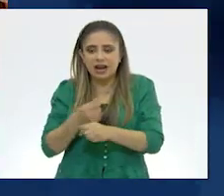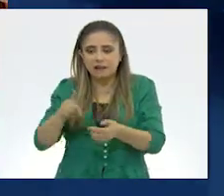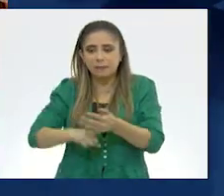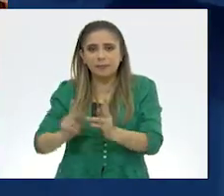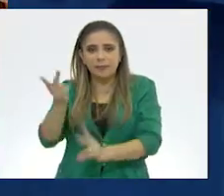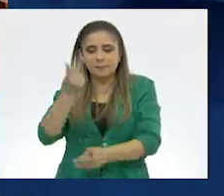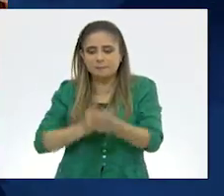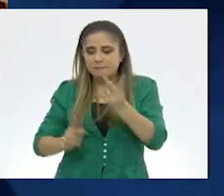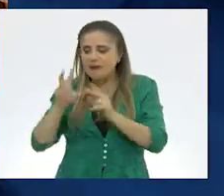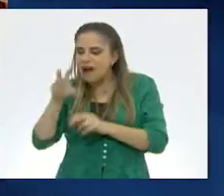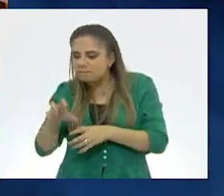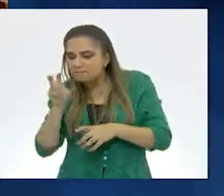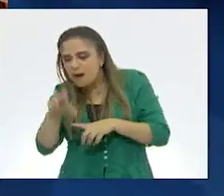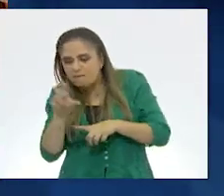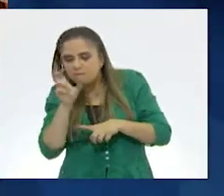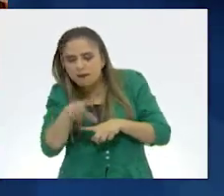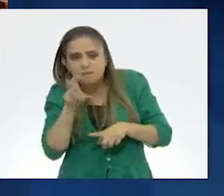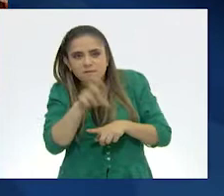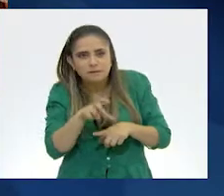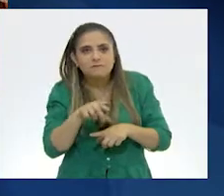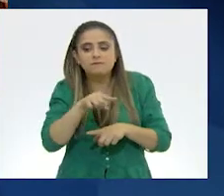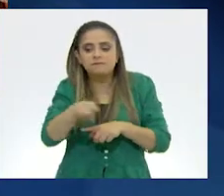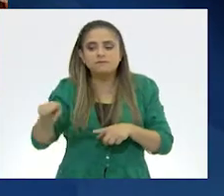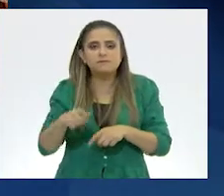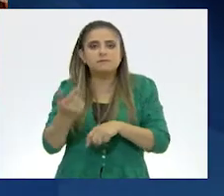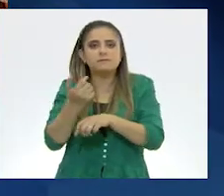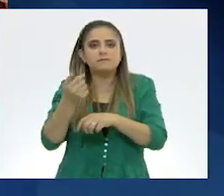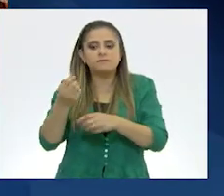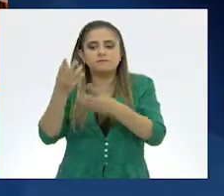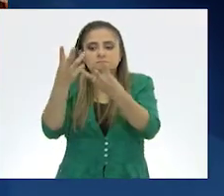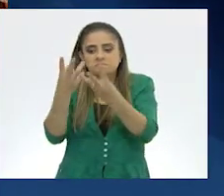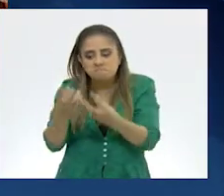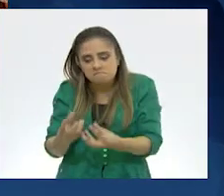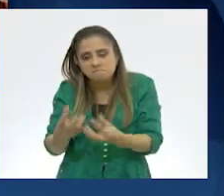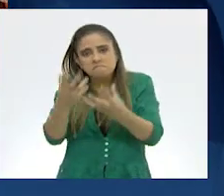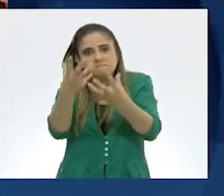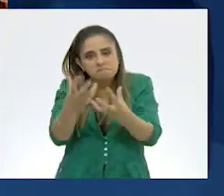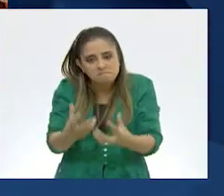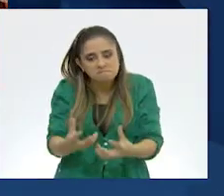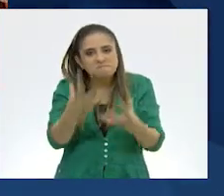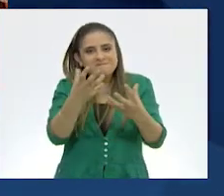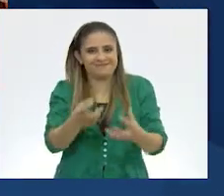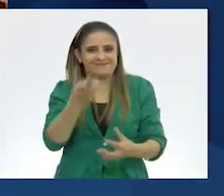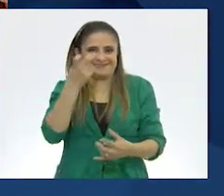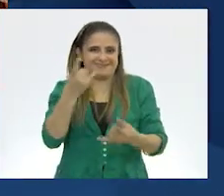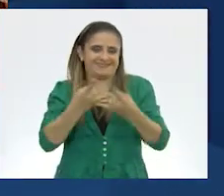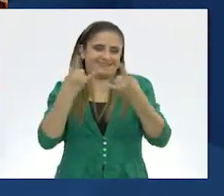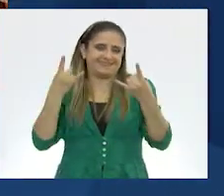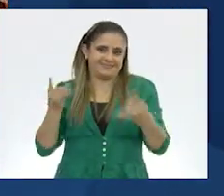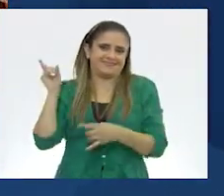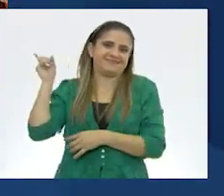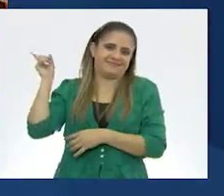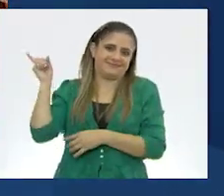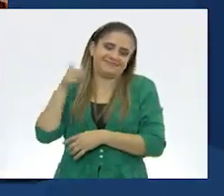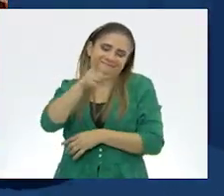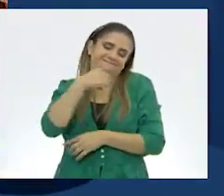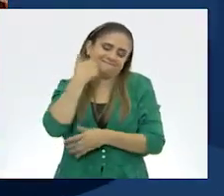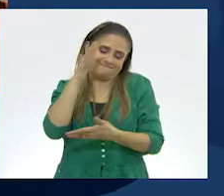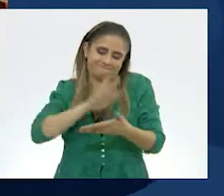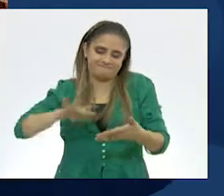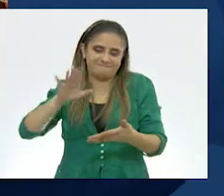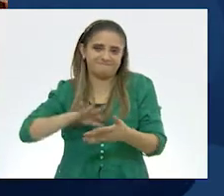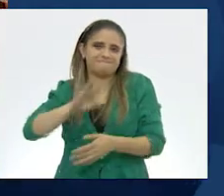vuelve transparentes. Pero entonces hay que leerlo para que te enteres cómo es que logran